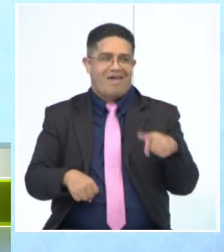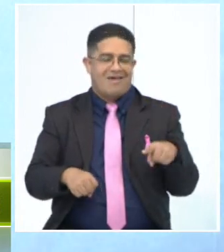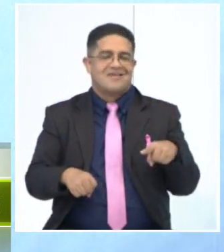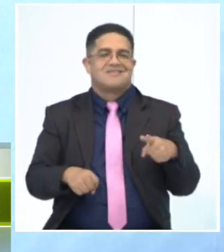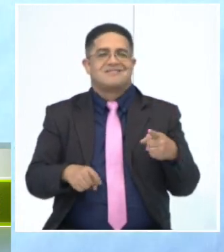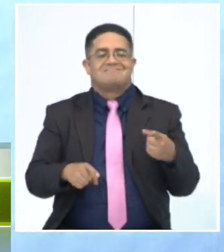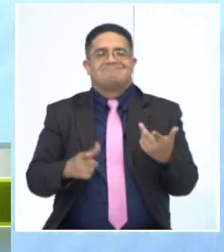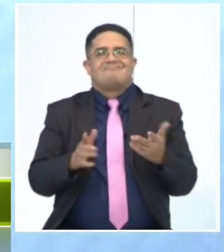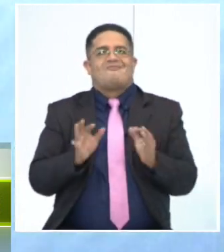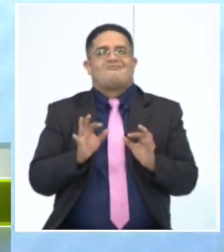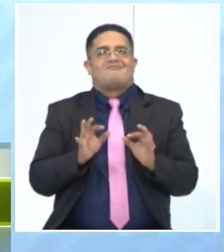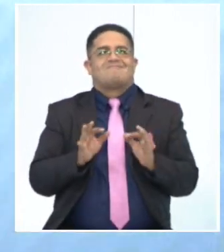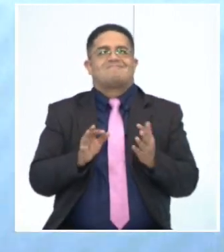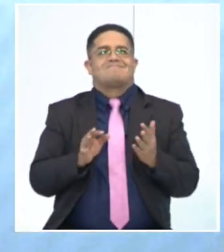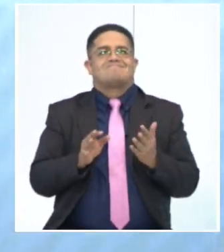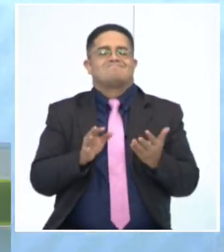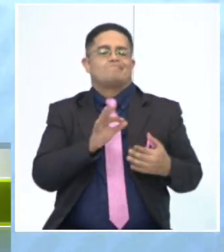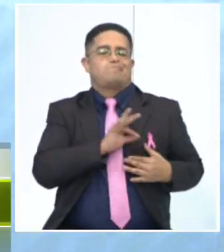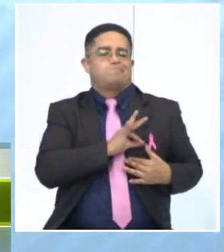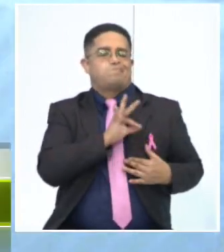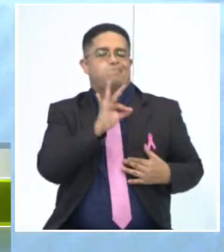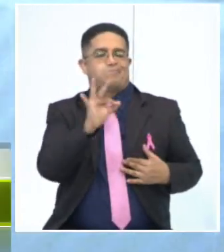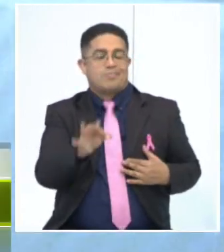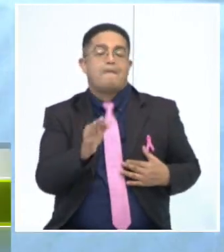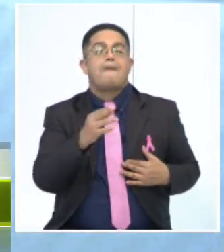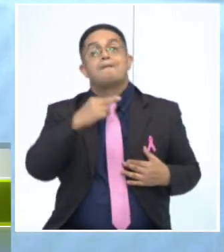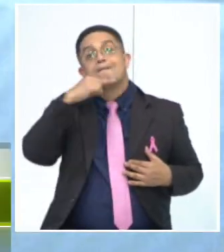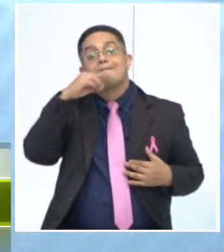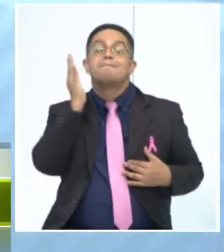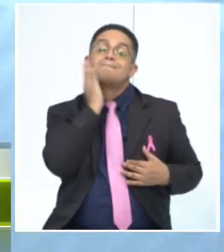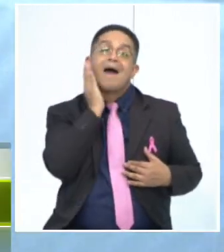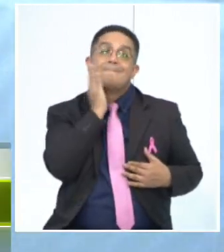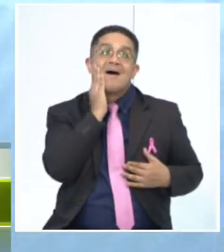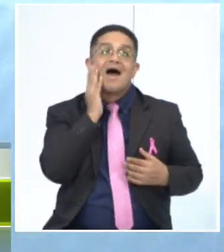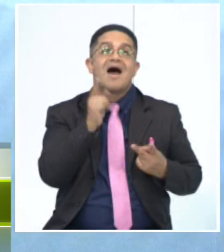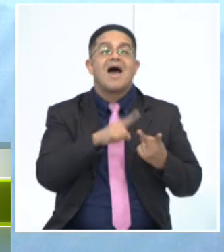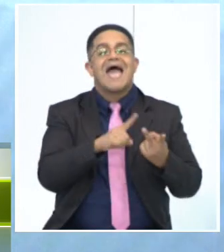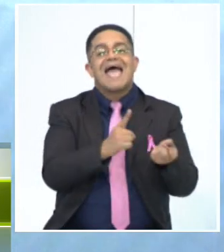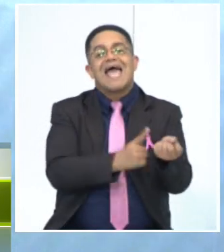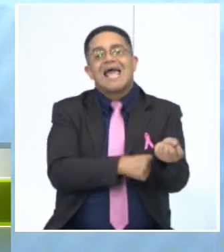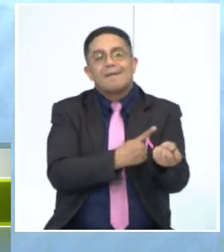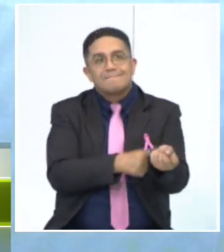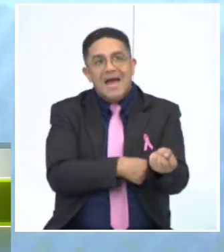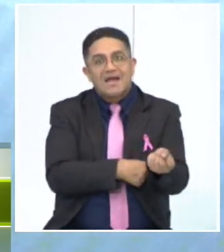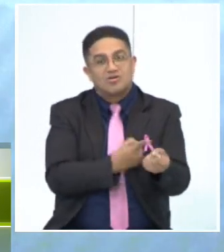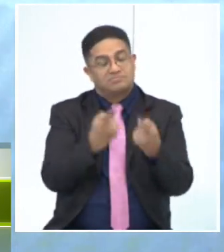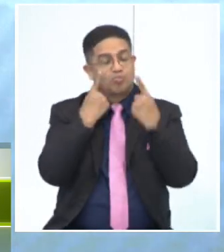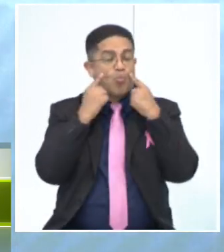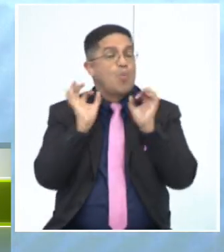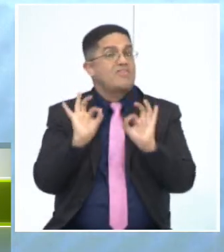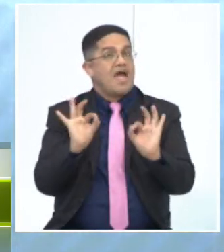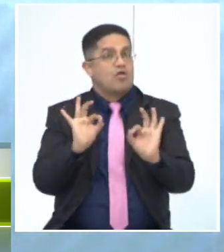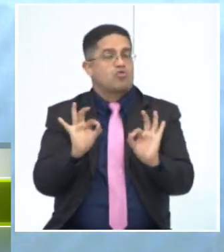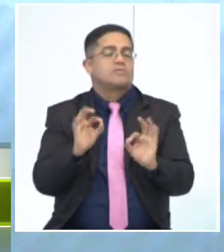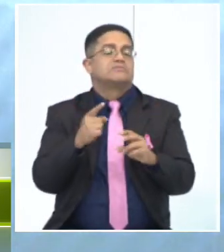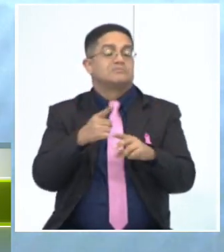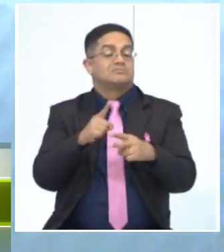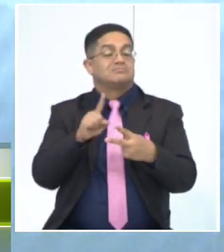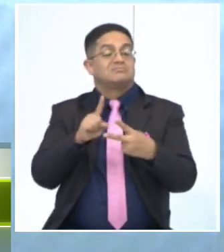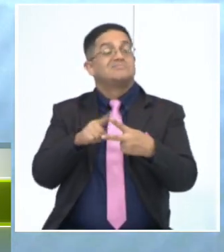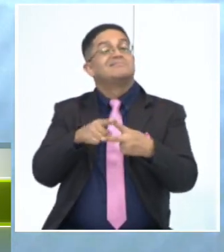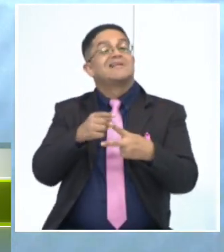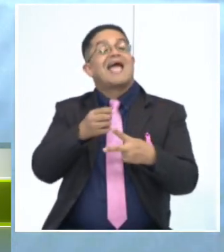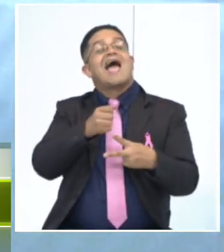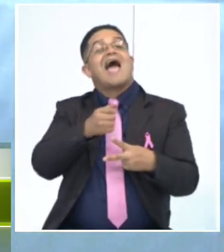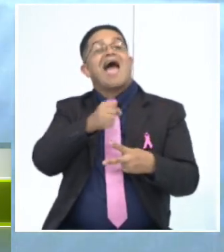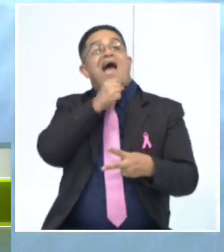familiaridad principalmente de primer grado, es decir, madres, hermanos, pues hay que tener cuidado. Cuando se trata de los abuelos, es muy importante